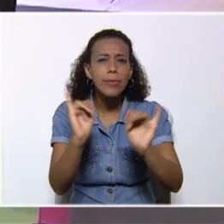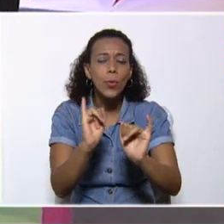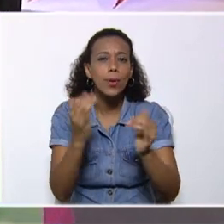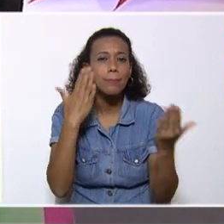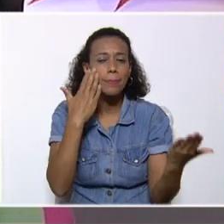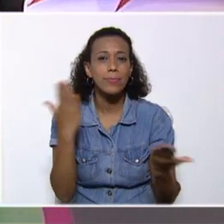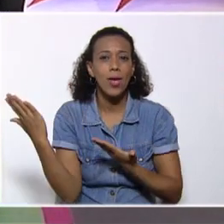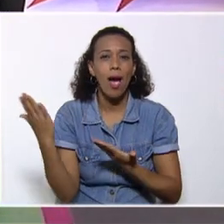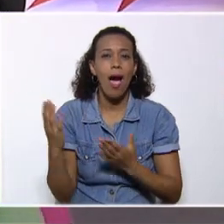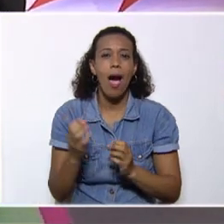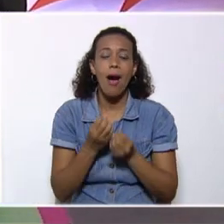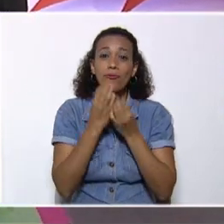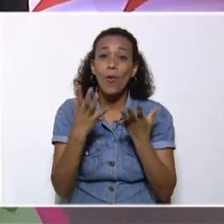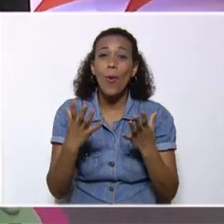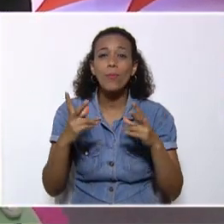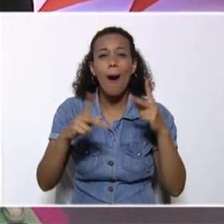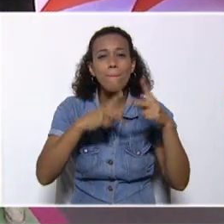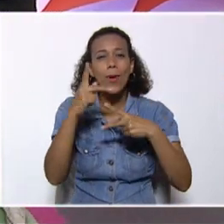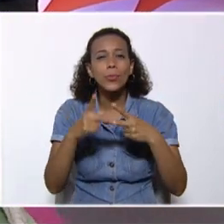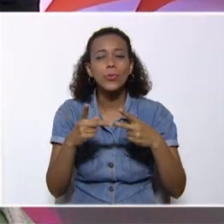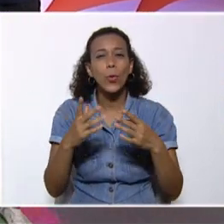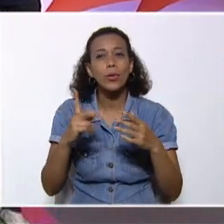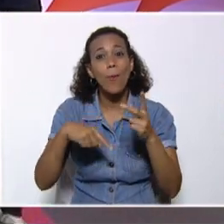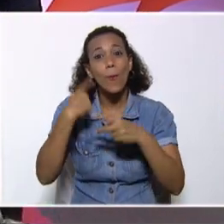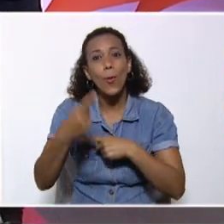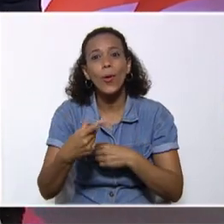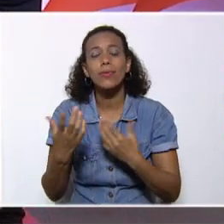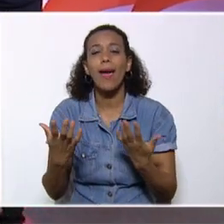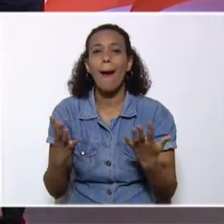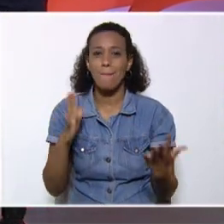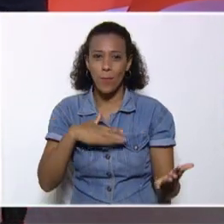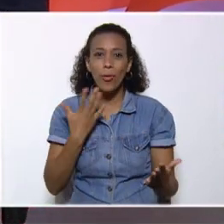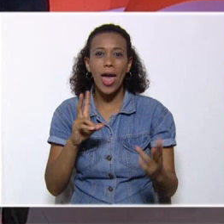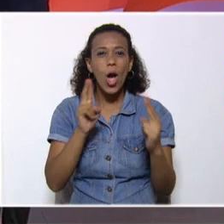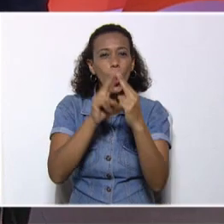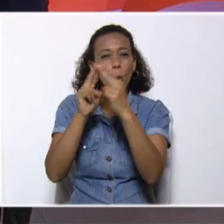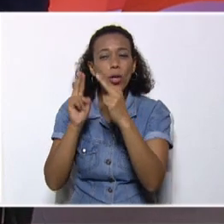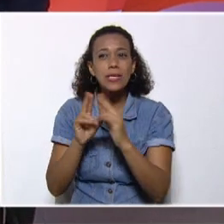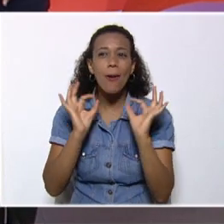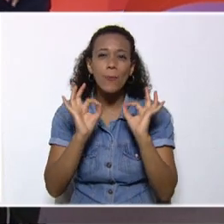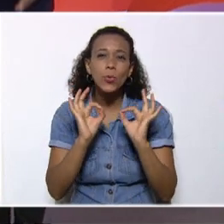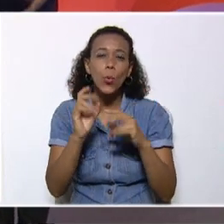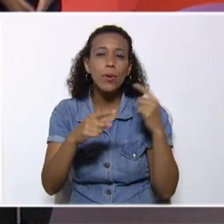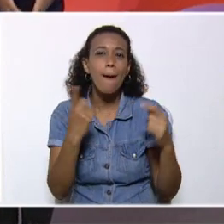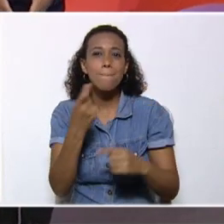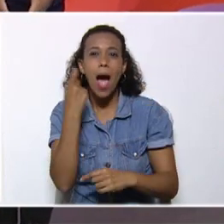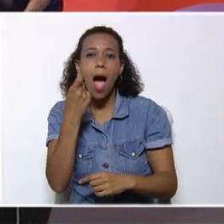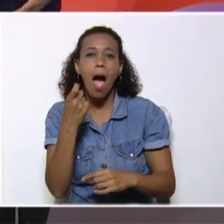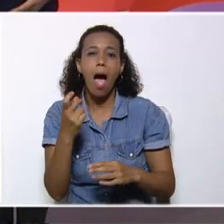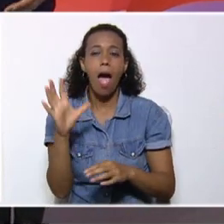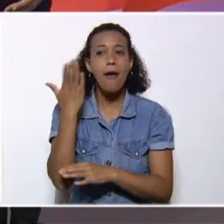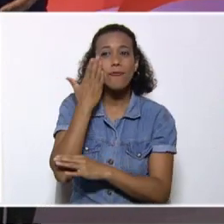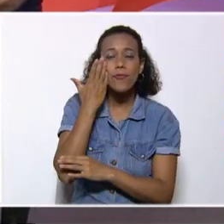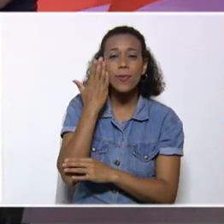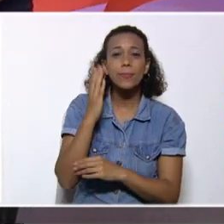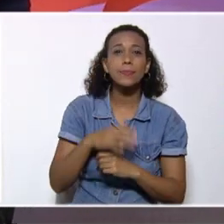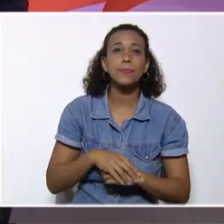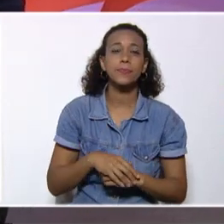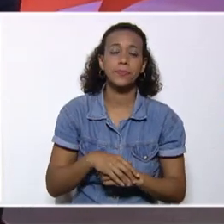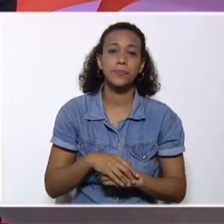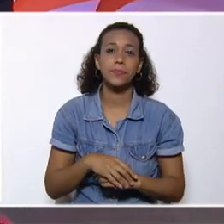te ofrecemos una grandiosa programación en donde vas a poder conocer los detalles si buscas en Instagram